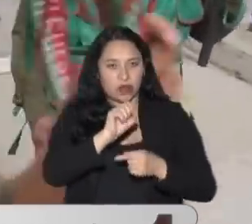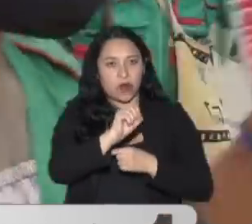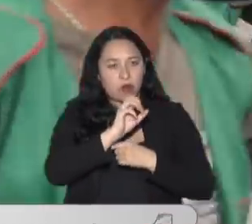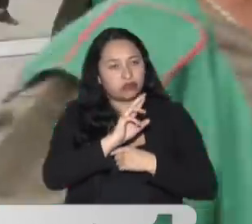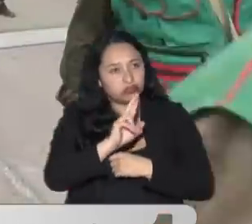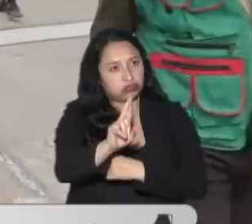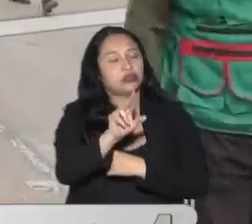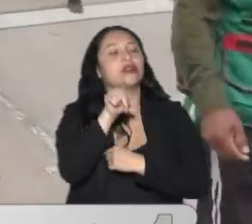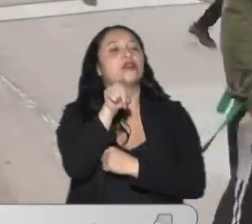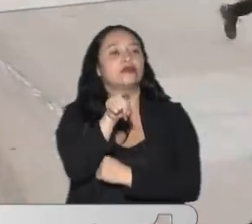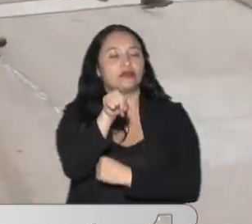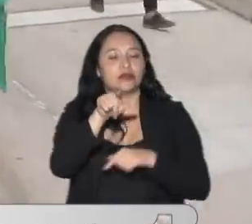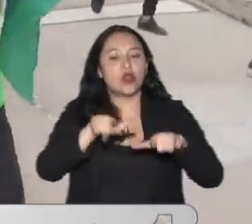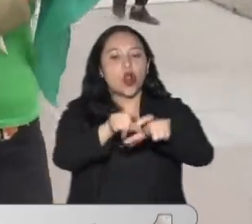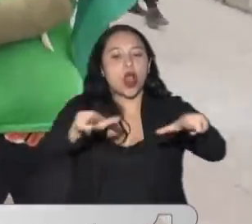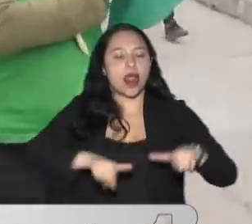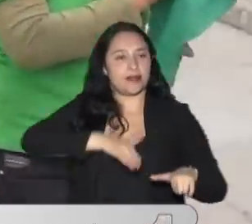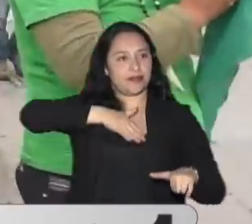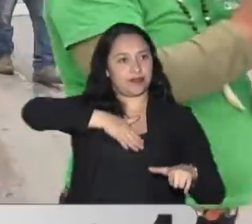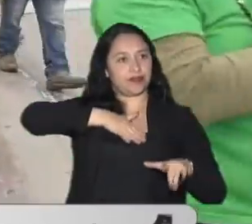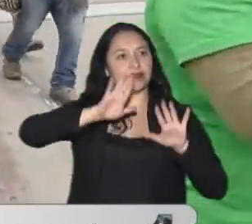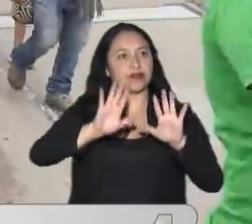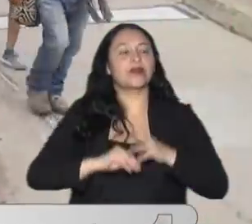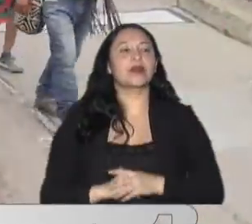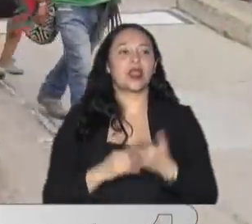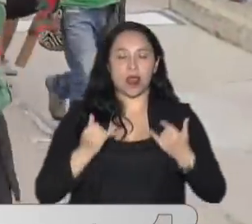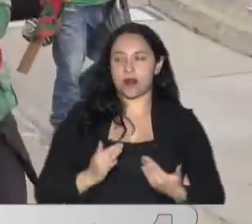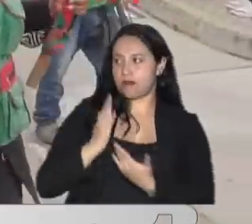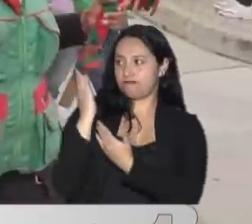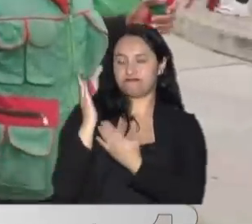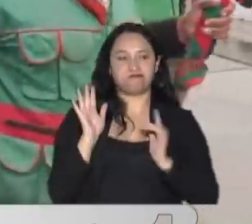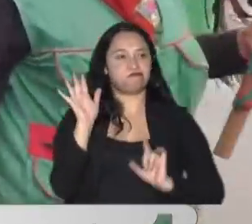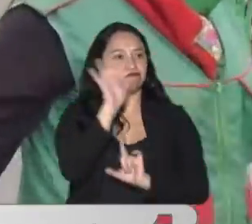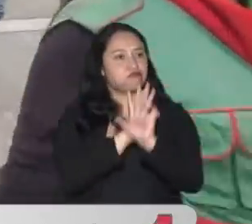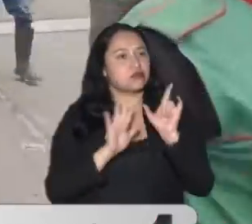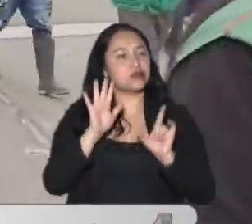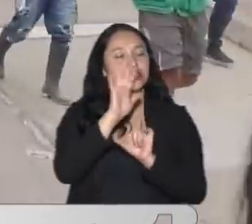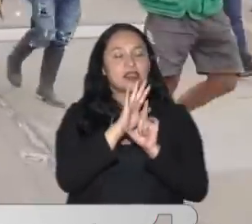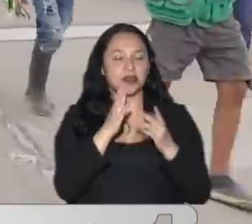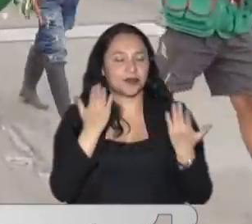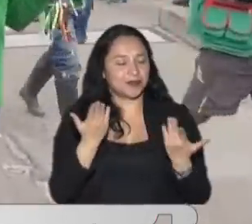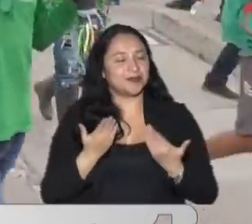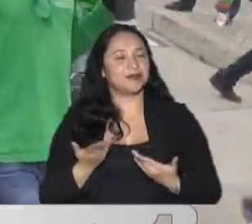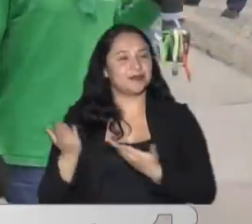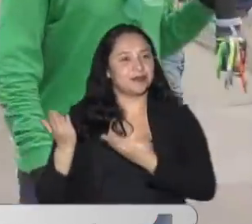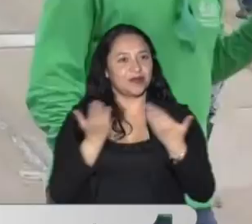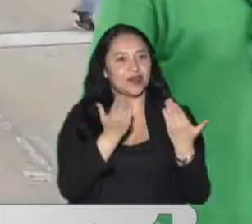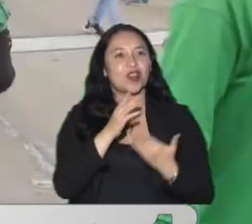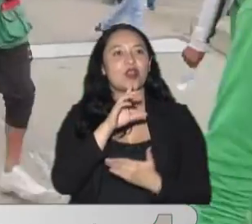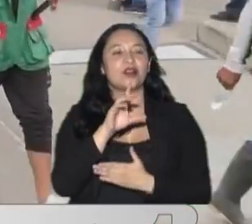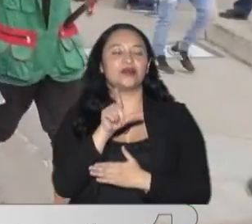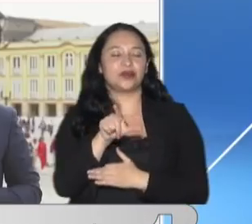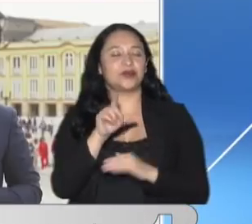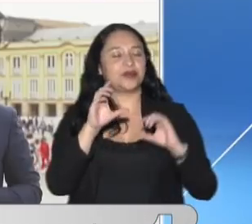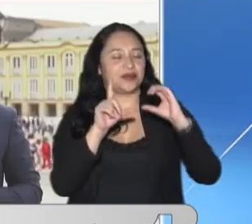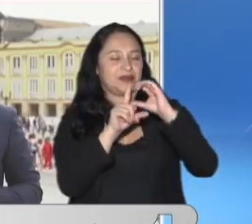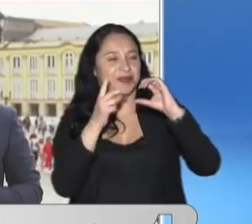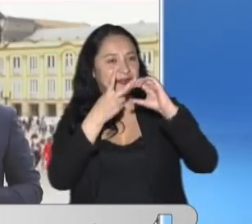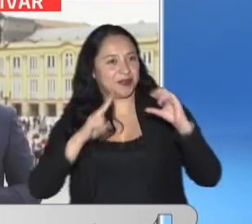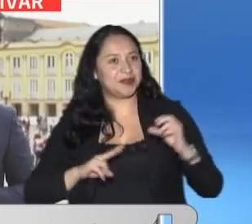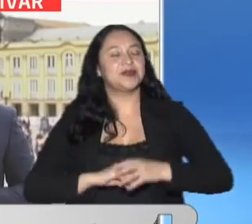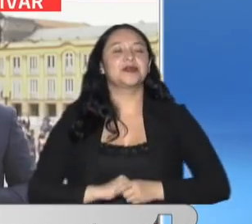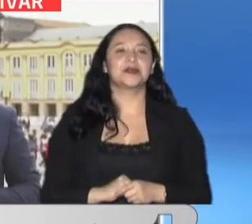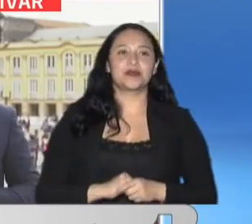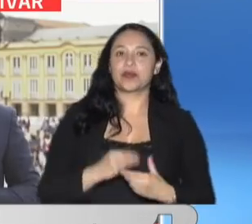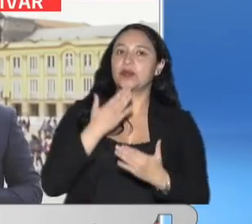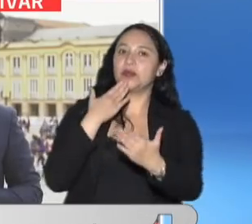y llegar hasta la Plaza de Bolívar. Con estas imágenes, Luisa, regreso contigo a Noticentro 1, CMI. Así